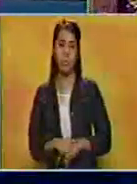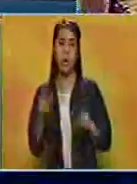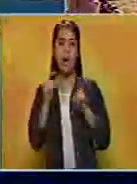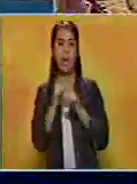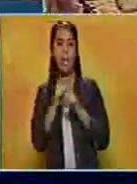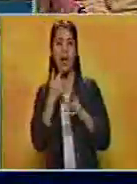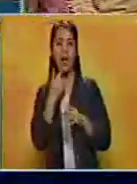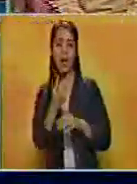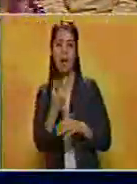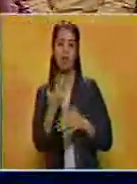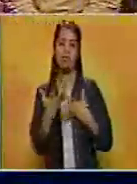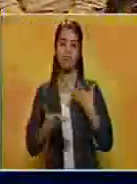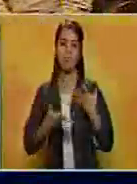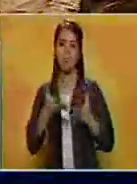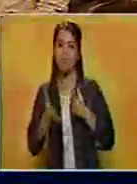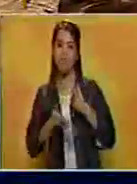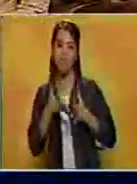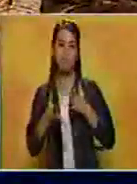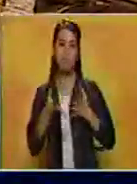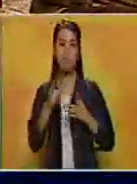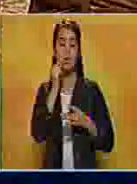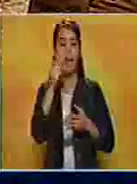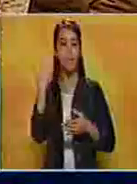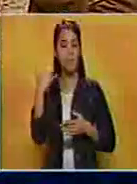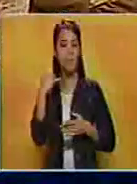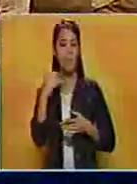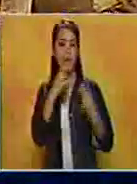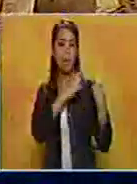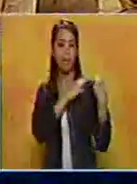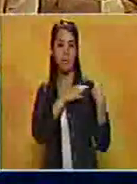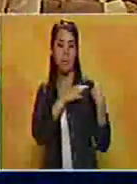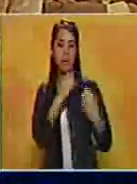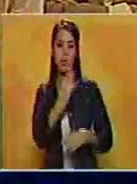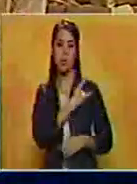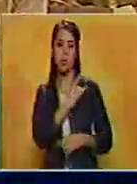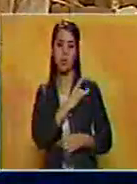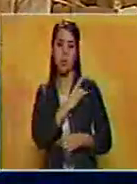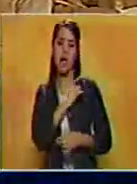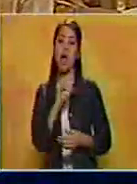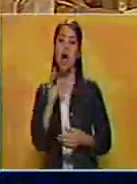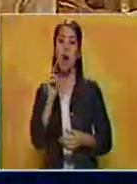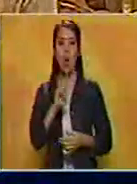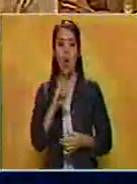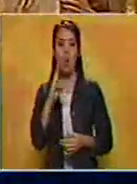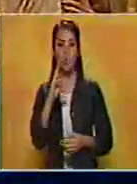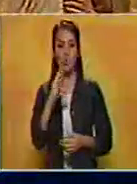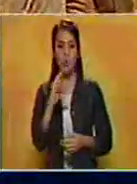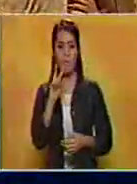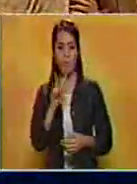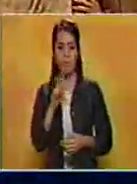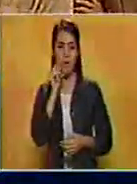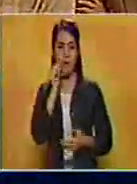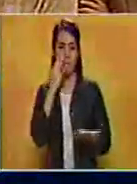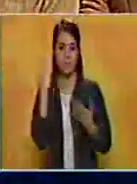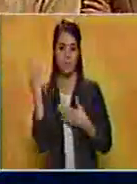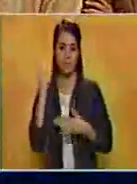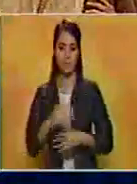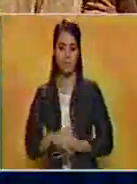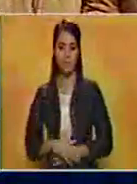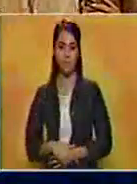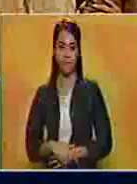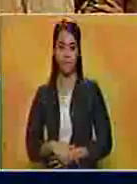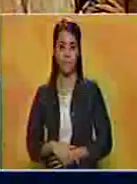palabras el ex rector de la Universidad Central de Venezuela, Luis Fuenmayor Toro.